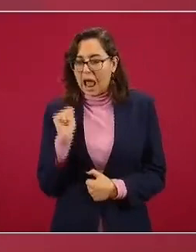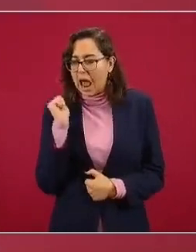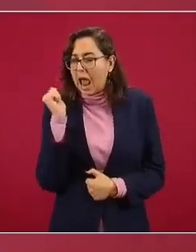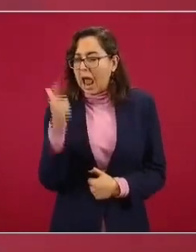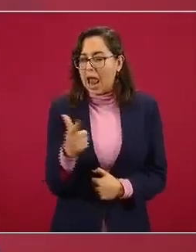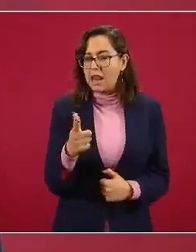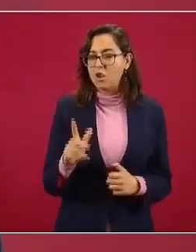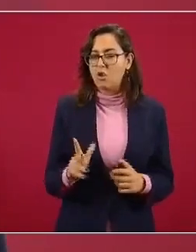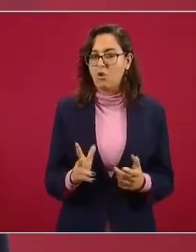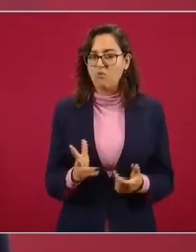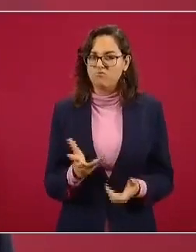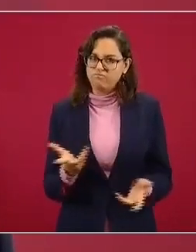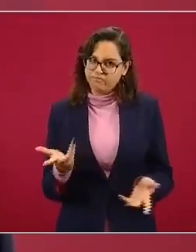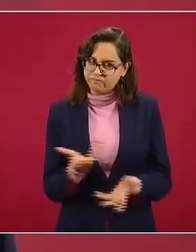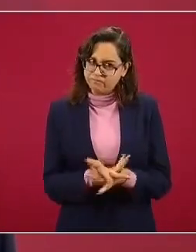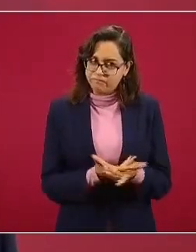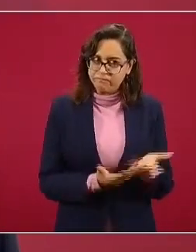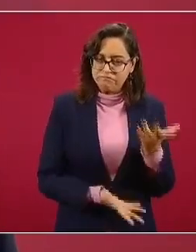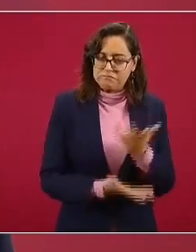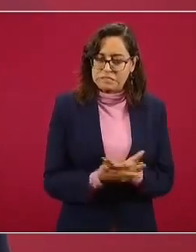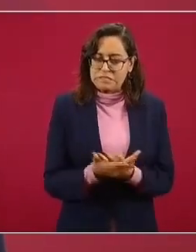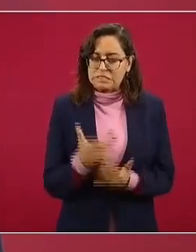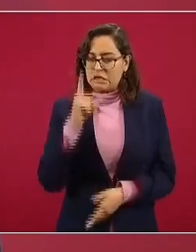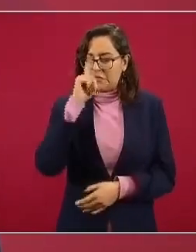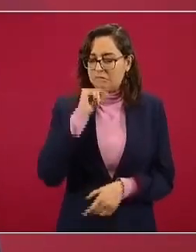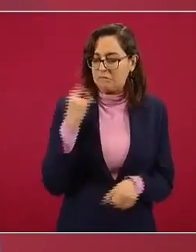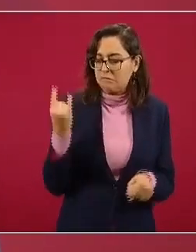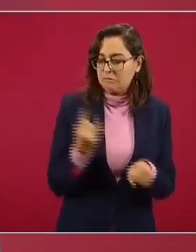que es lo que estimamos más importante en nuestra vida.